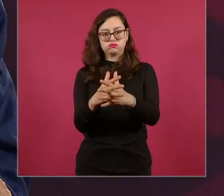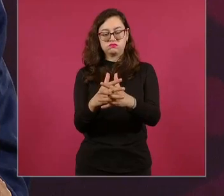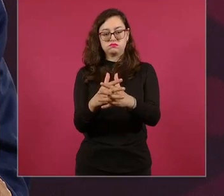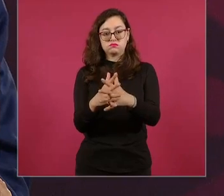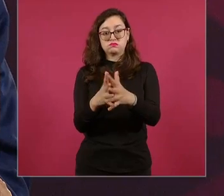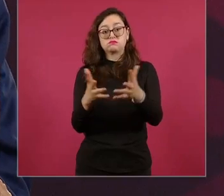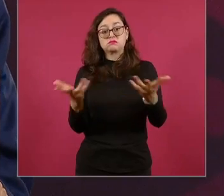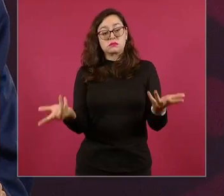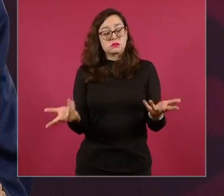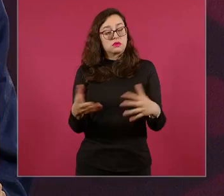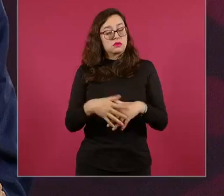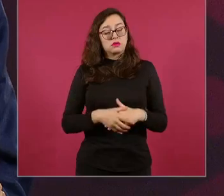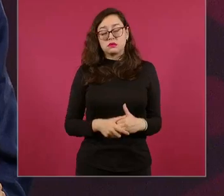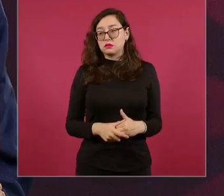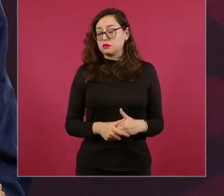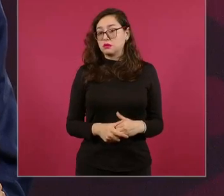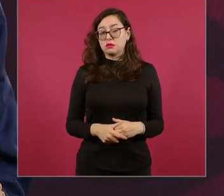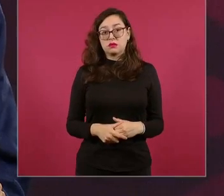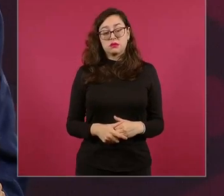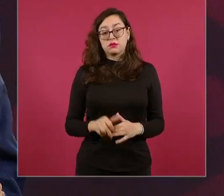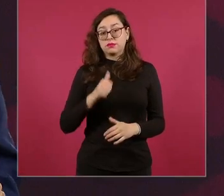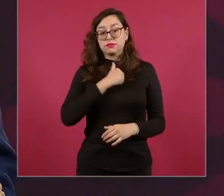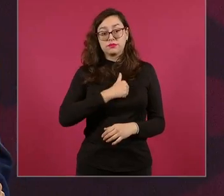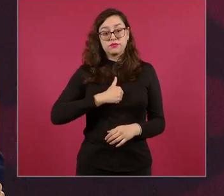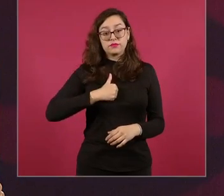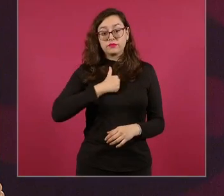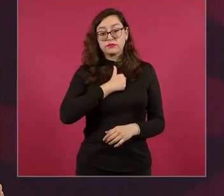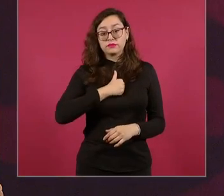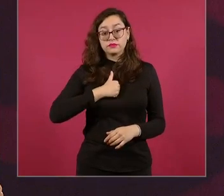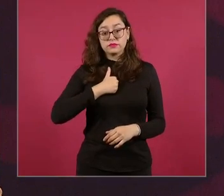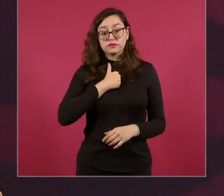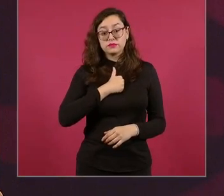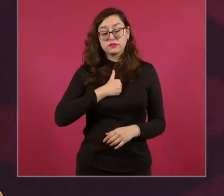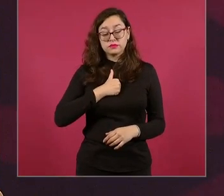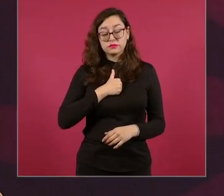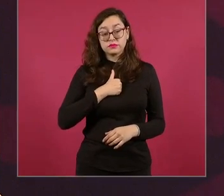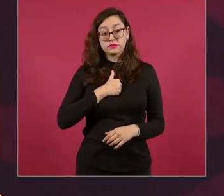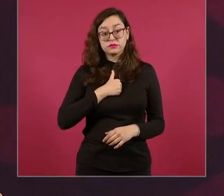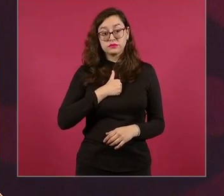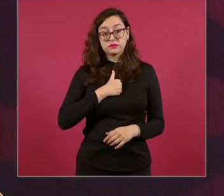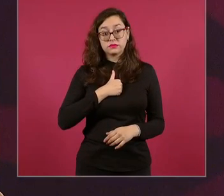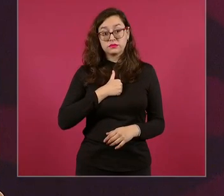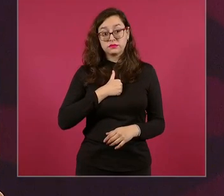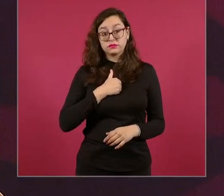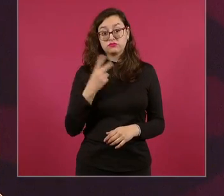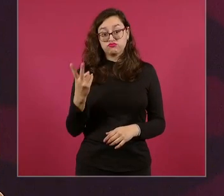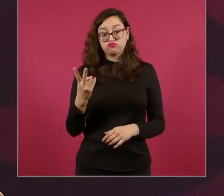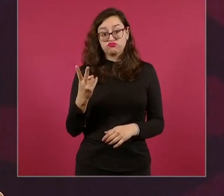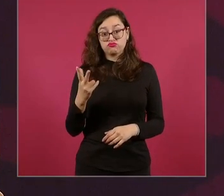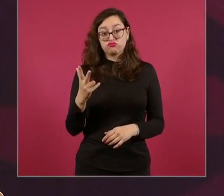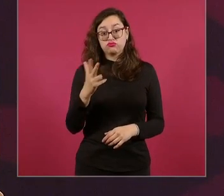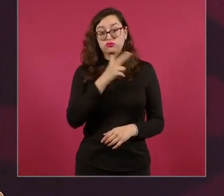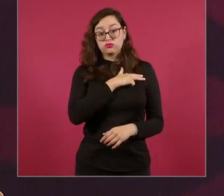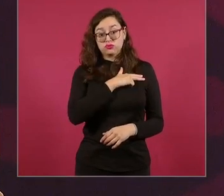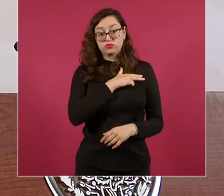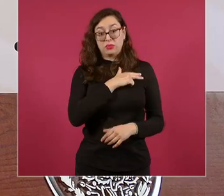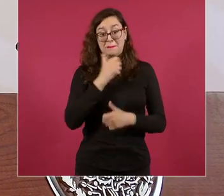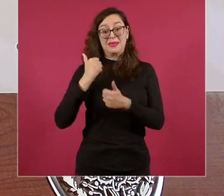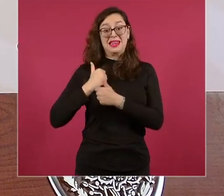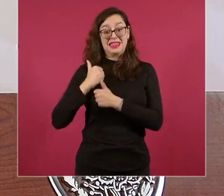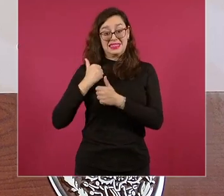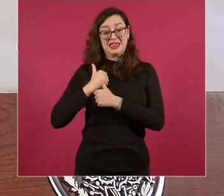lamentablemente eh hirieron a dos militares